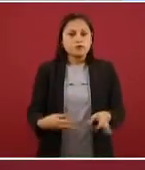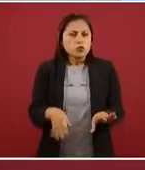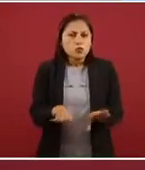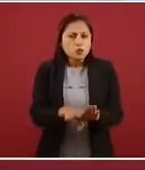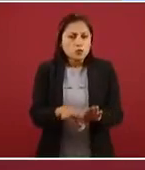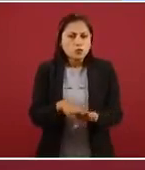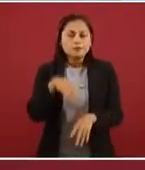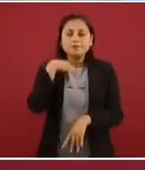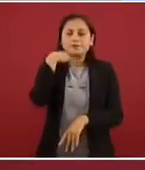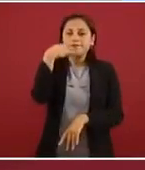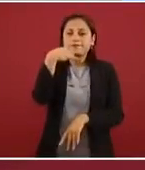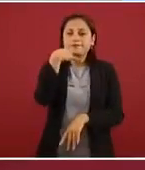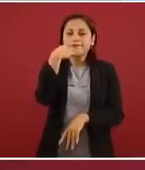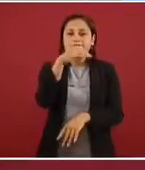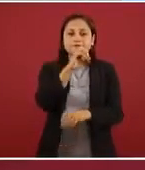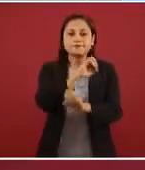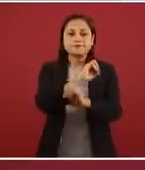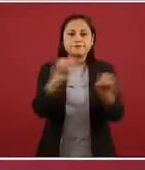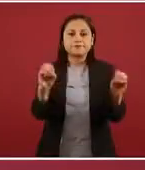¿Sí?